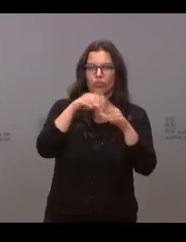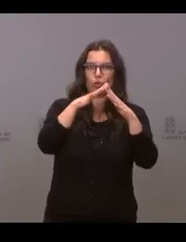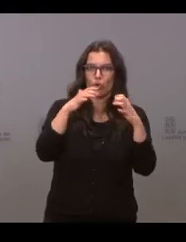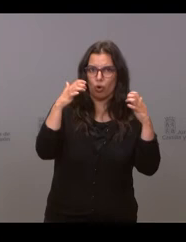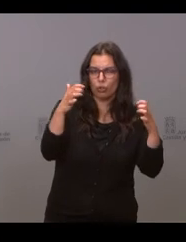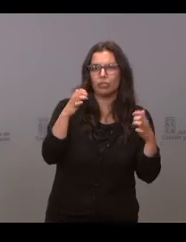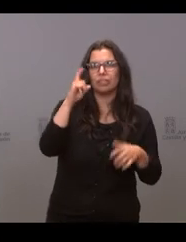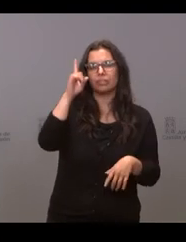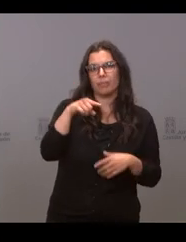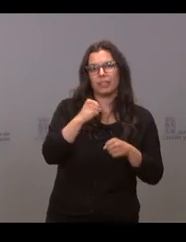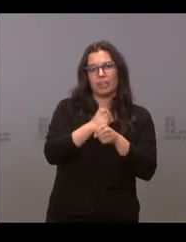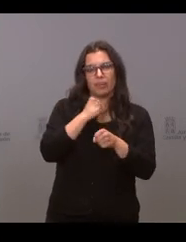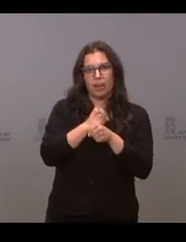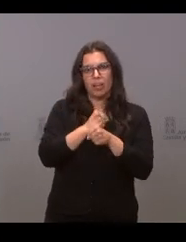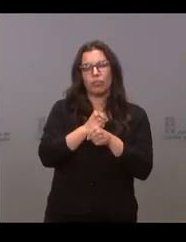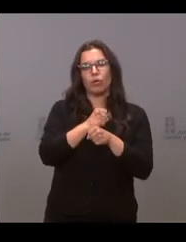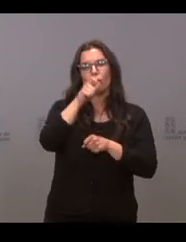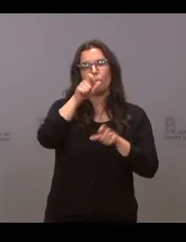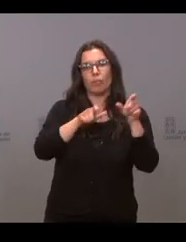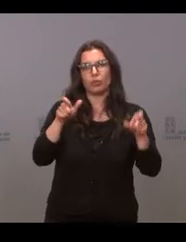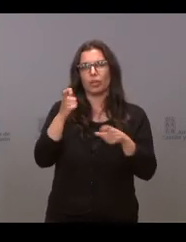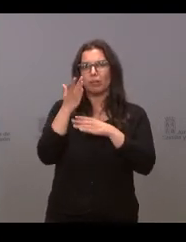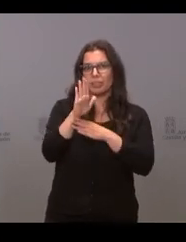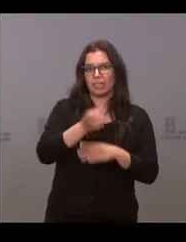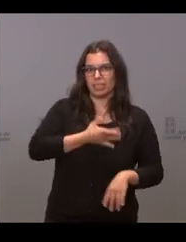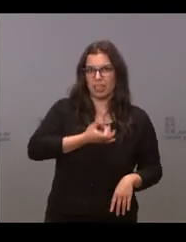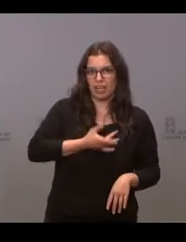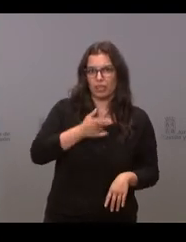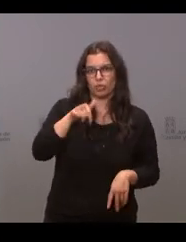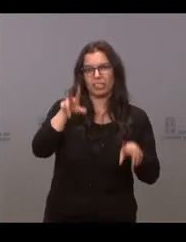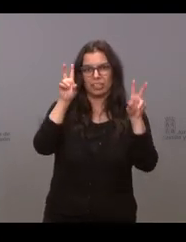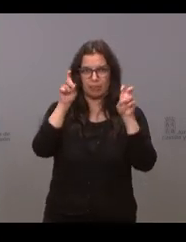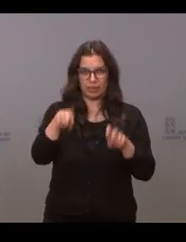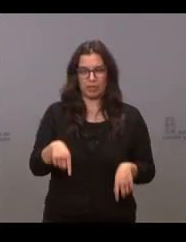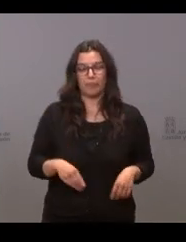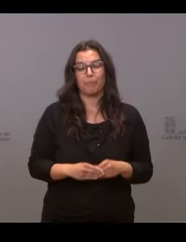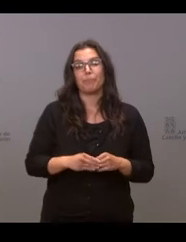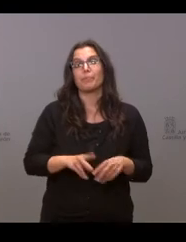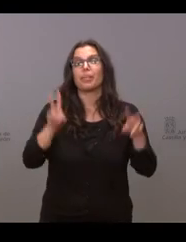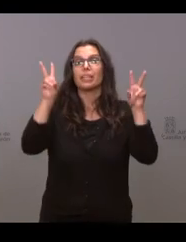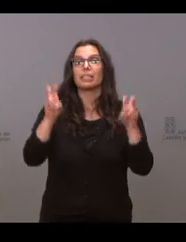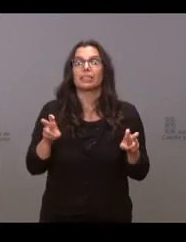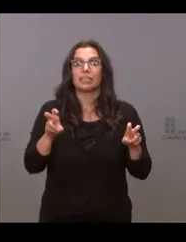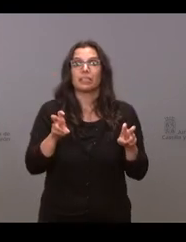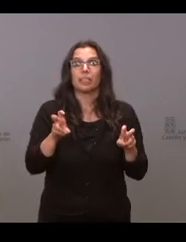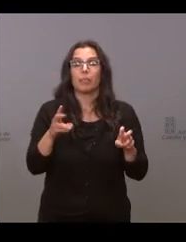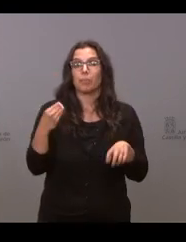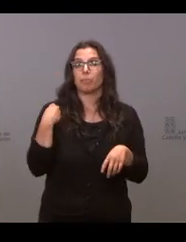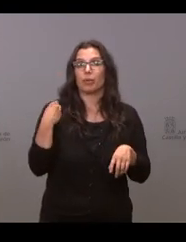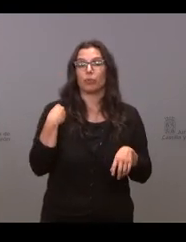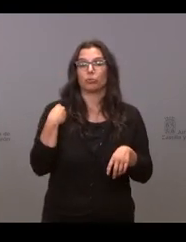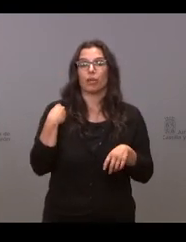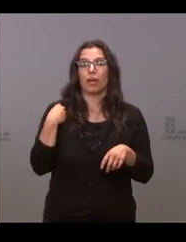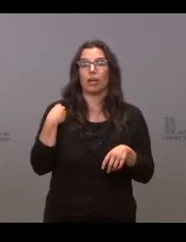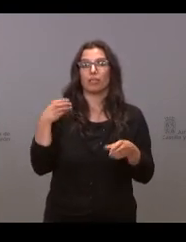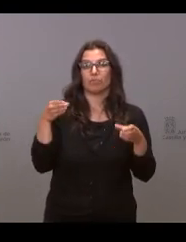trabajando también con los representantes sindicales en esta materia y respecto del ámbito del partido